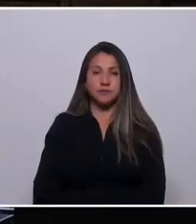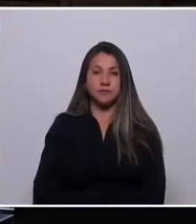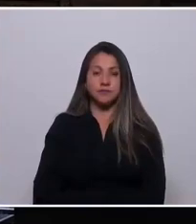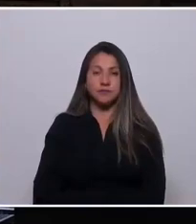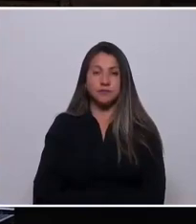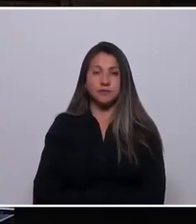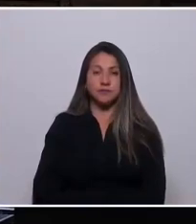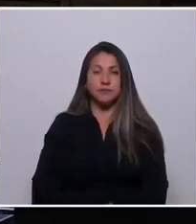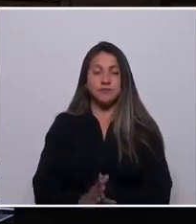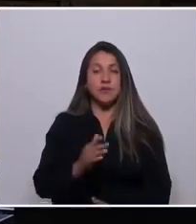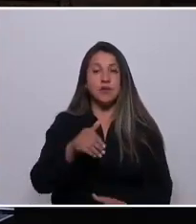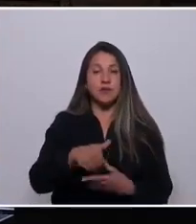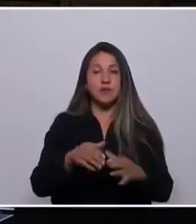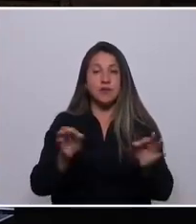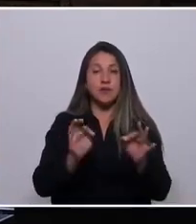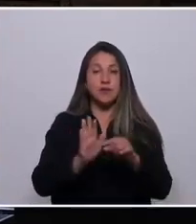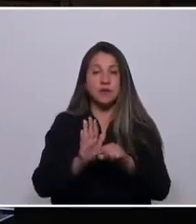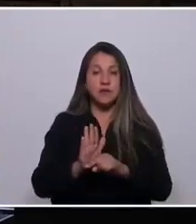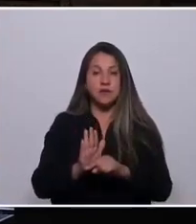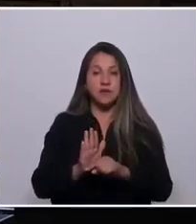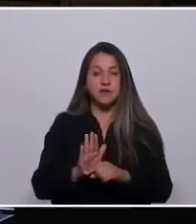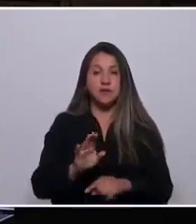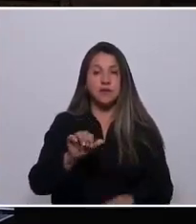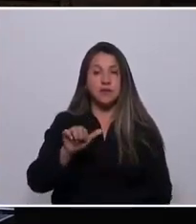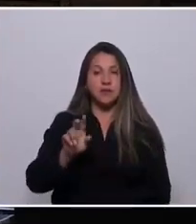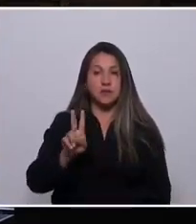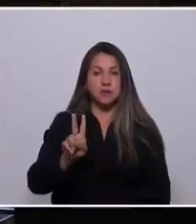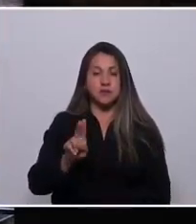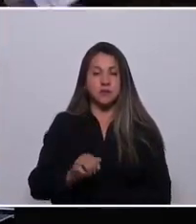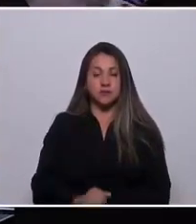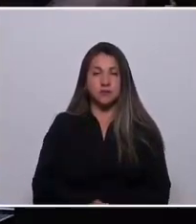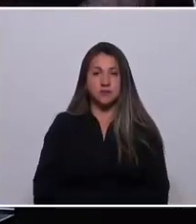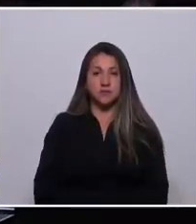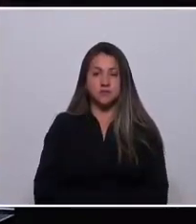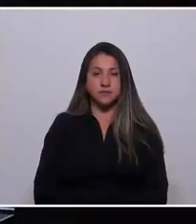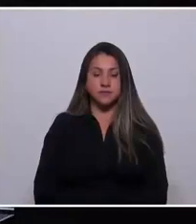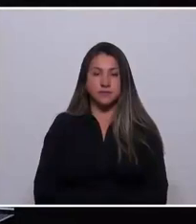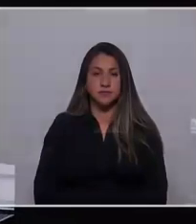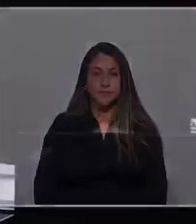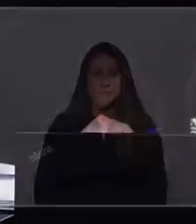En votación, la indicación número 62.